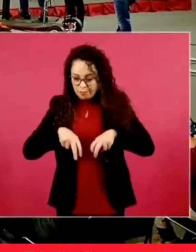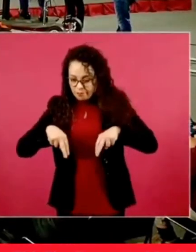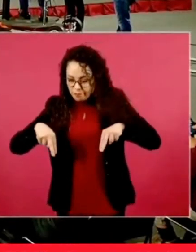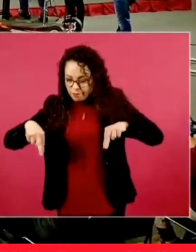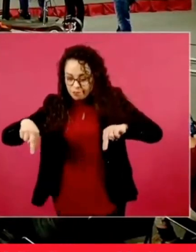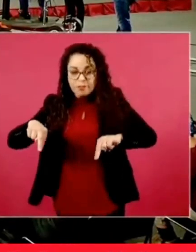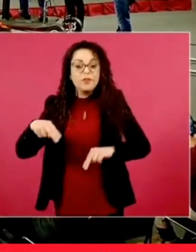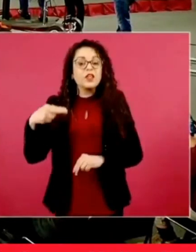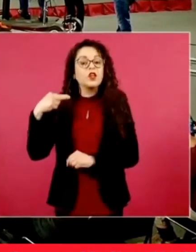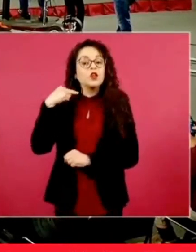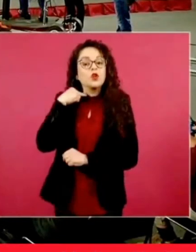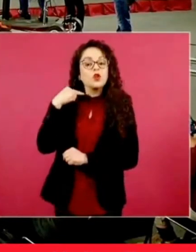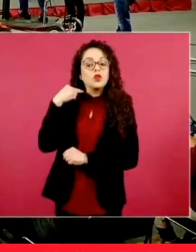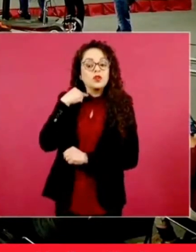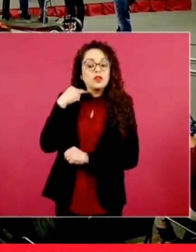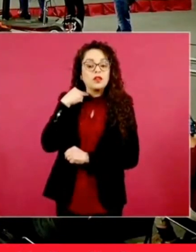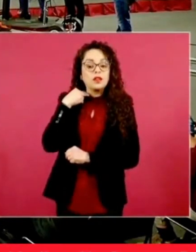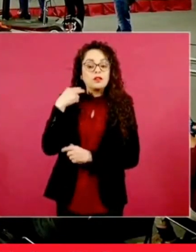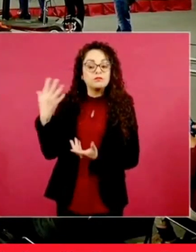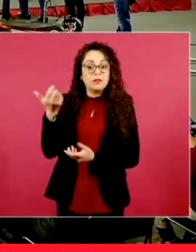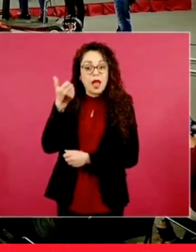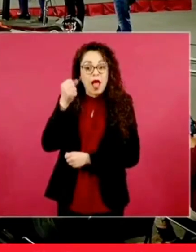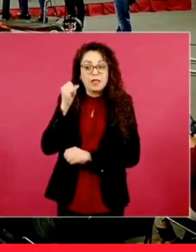Así nos trataban.